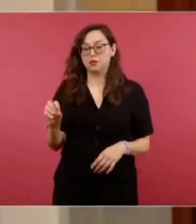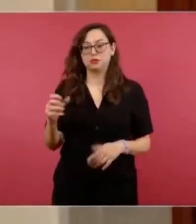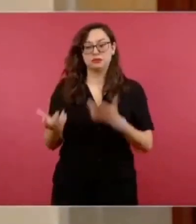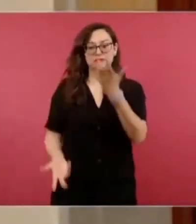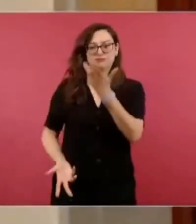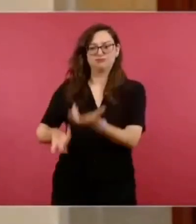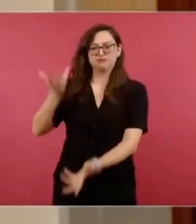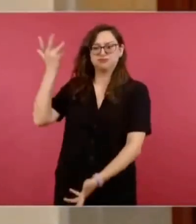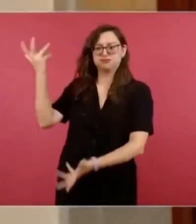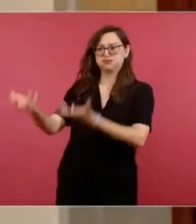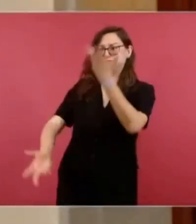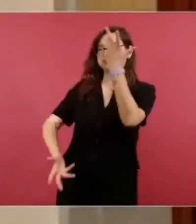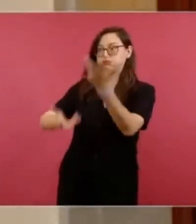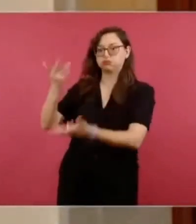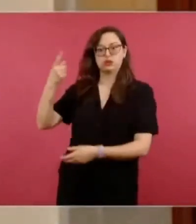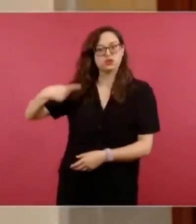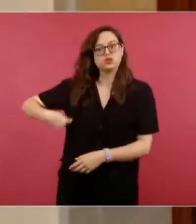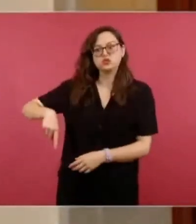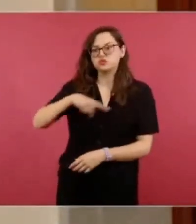toda una campaña.